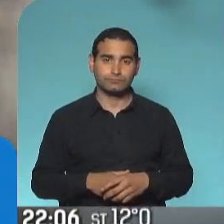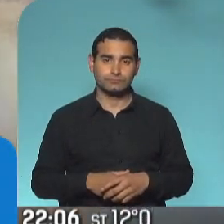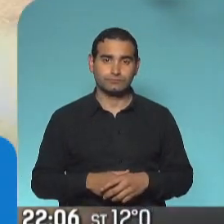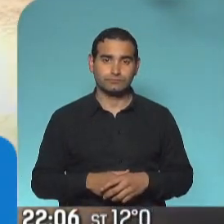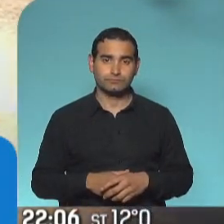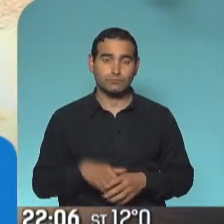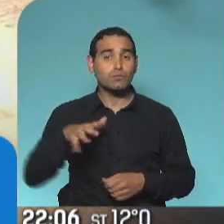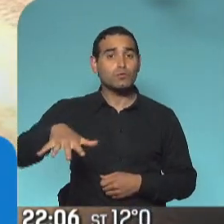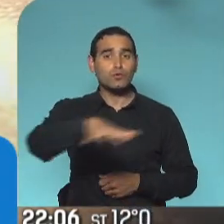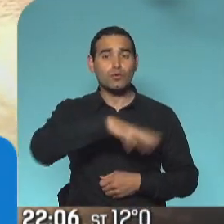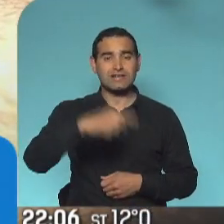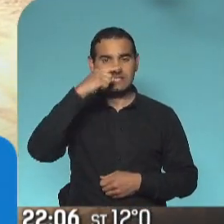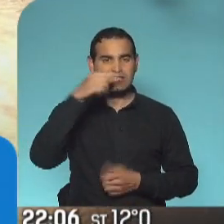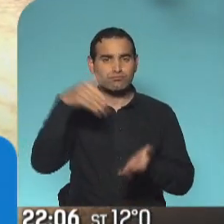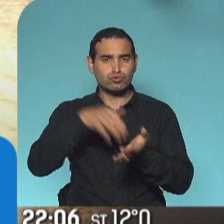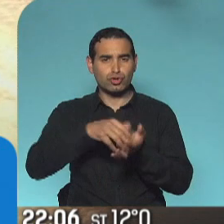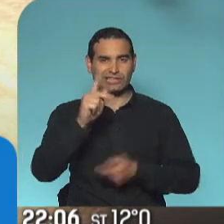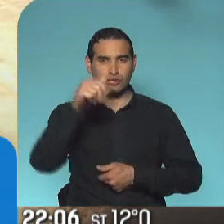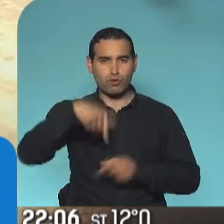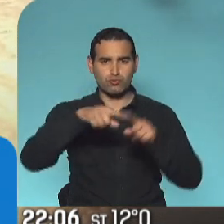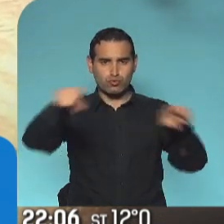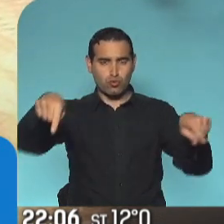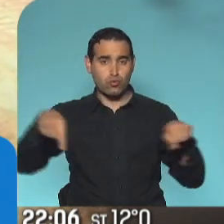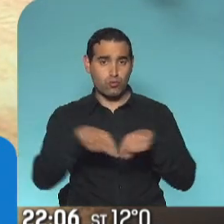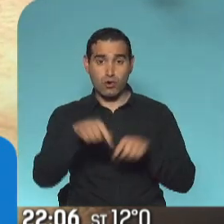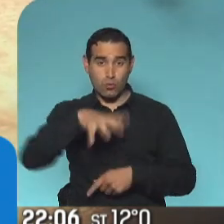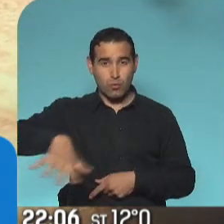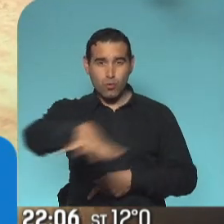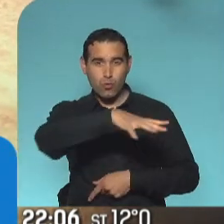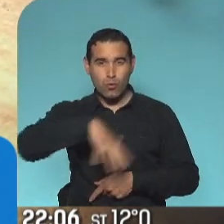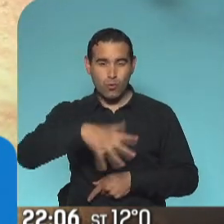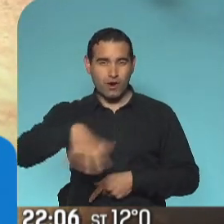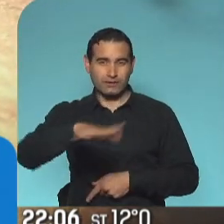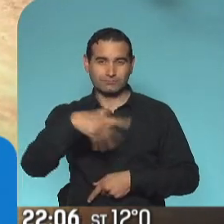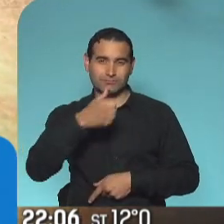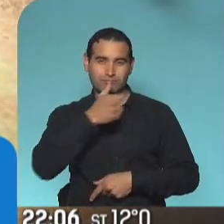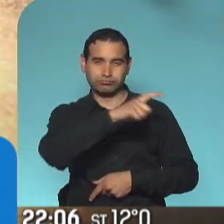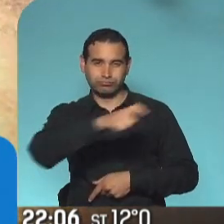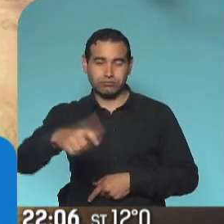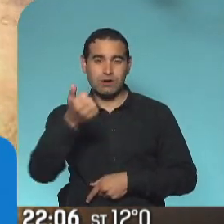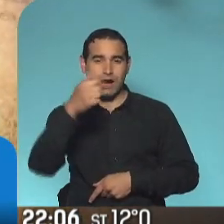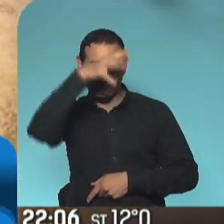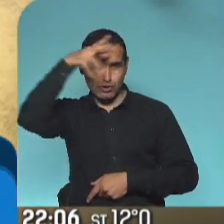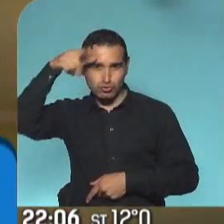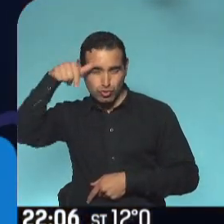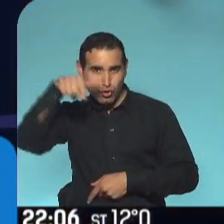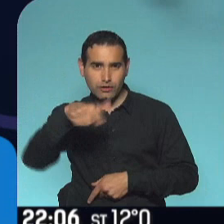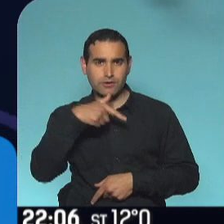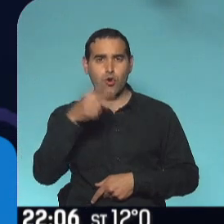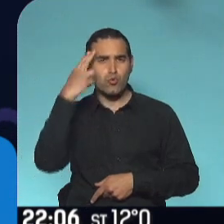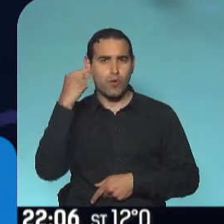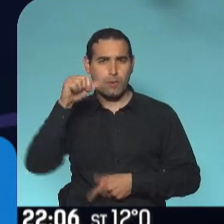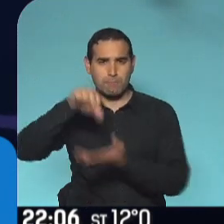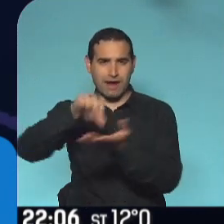Con una superficie de 7 millones de kilómetros cuadrados, la región que abarca la cuenca fluvial del río Amazonas se extiende por 9